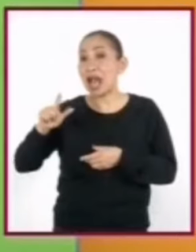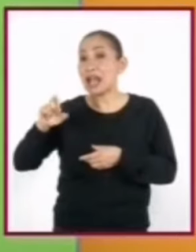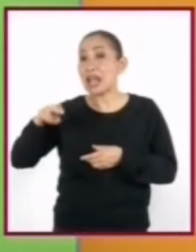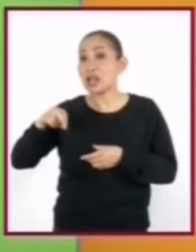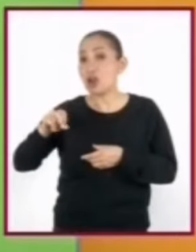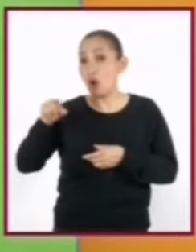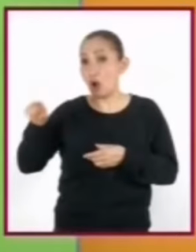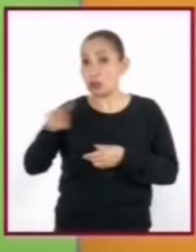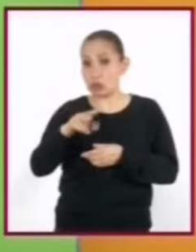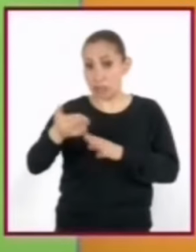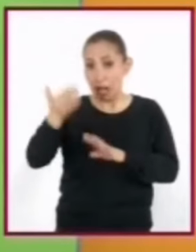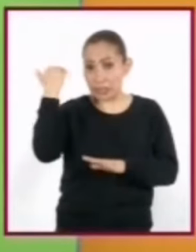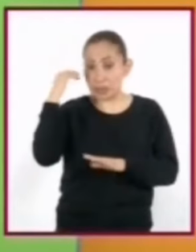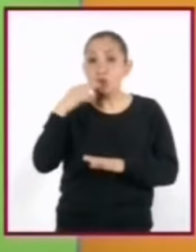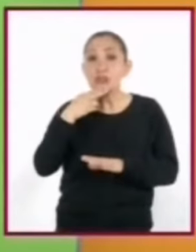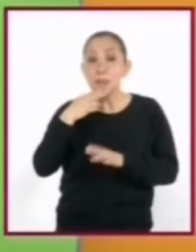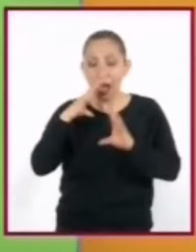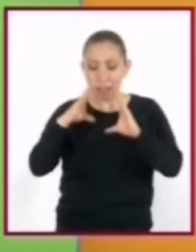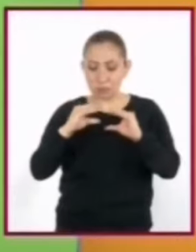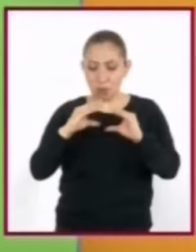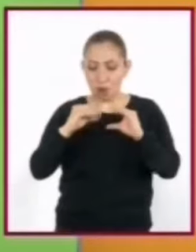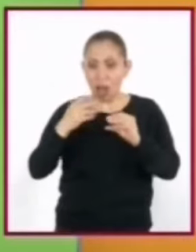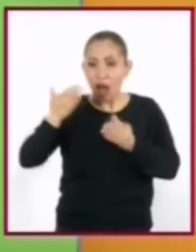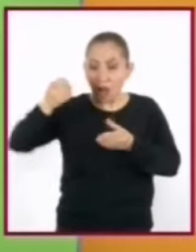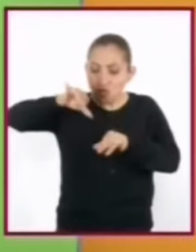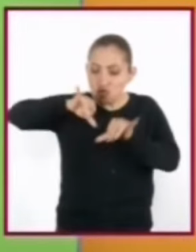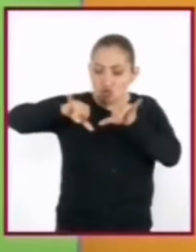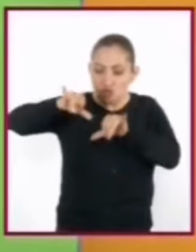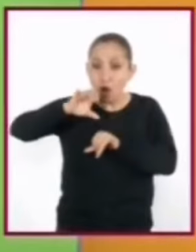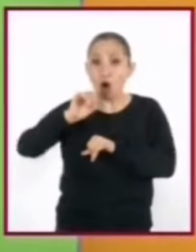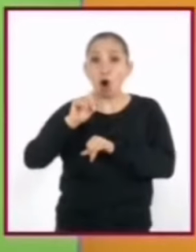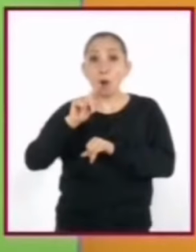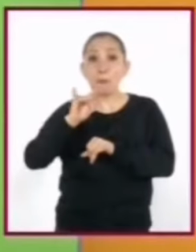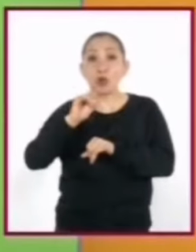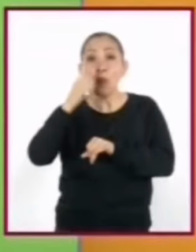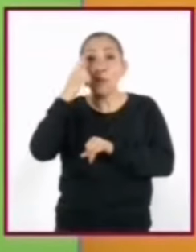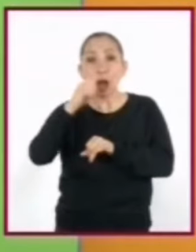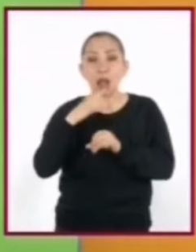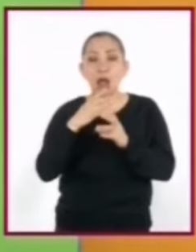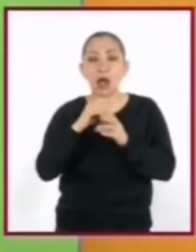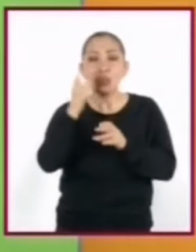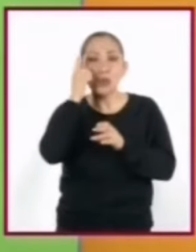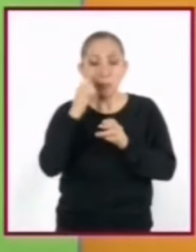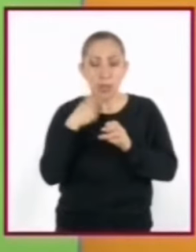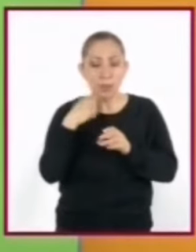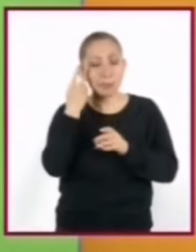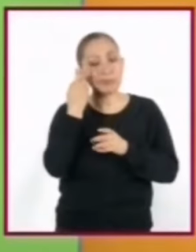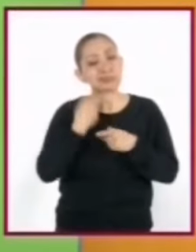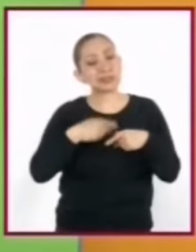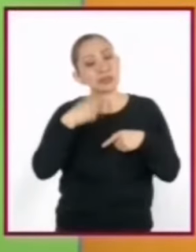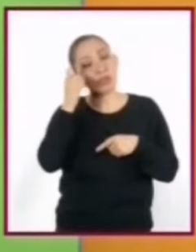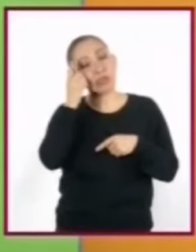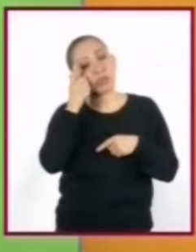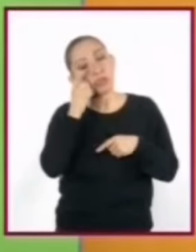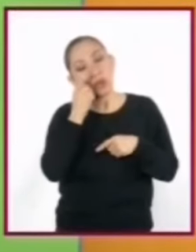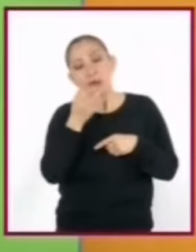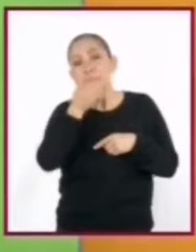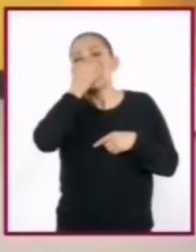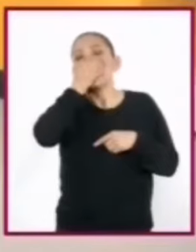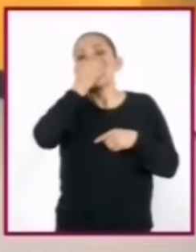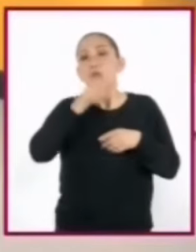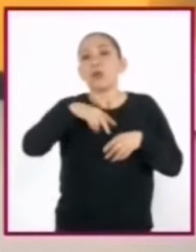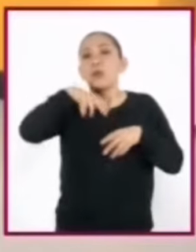épocas, empleaban una esponja con sustancias como el opio para anestesiar a los pacientes mediante la